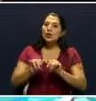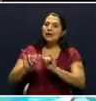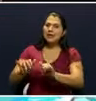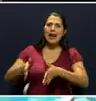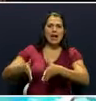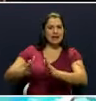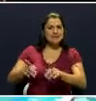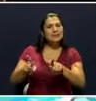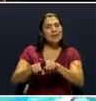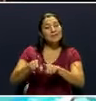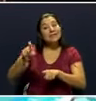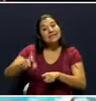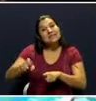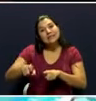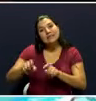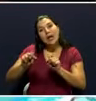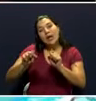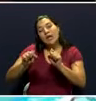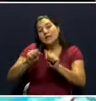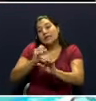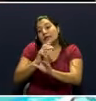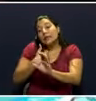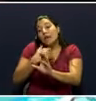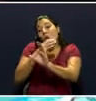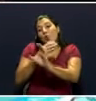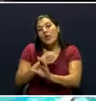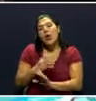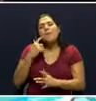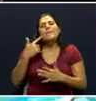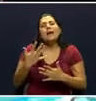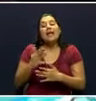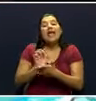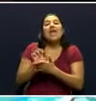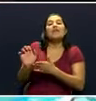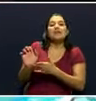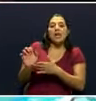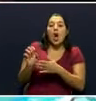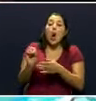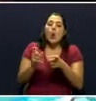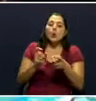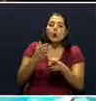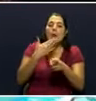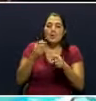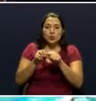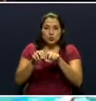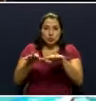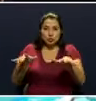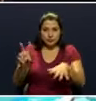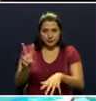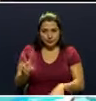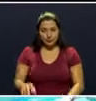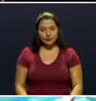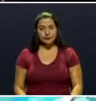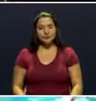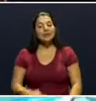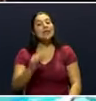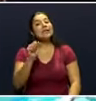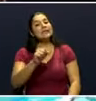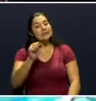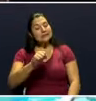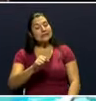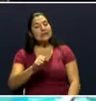también necesitando mantener este tipo de medidas para que esa transmisión no sea sostenida. Sí, el